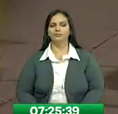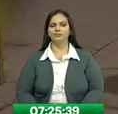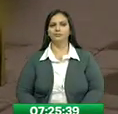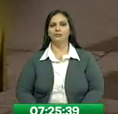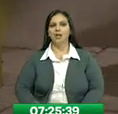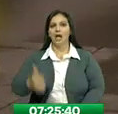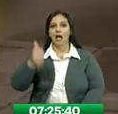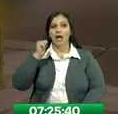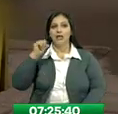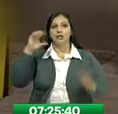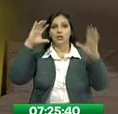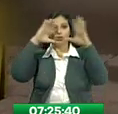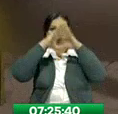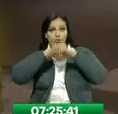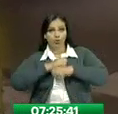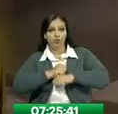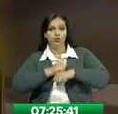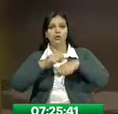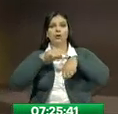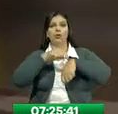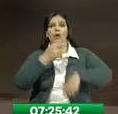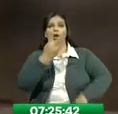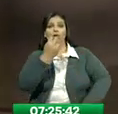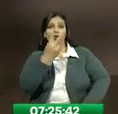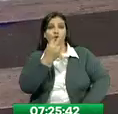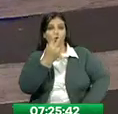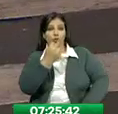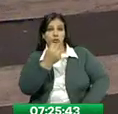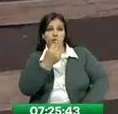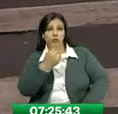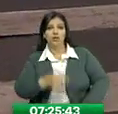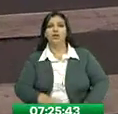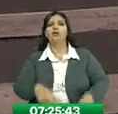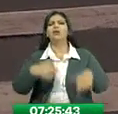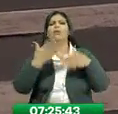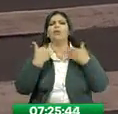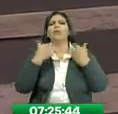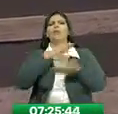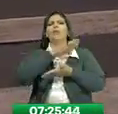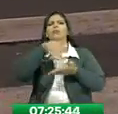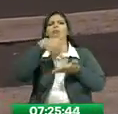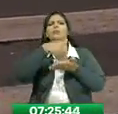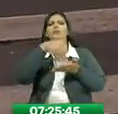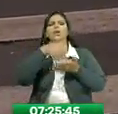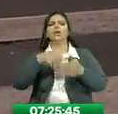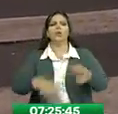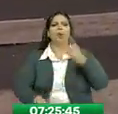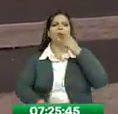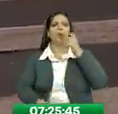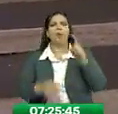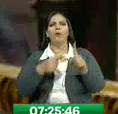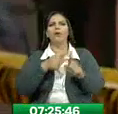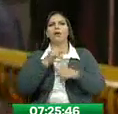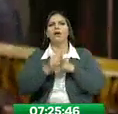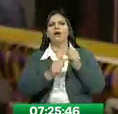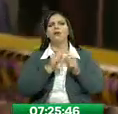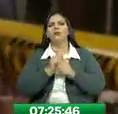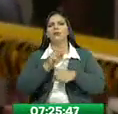Varios disparos a la altura del tórax y la cabeza acabaron con la vida de un hombre de 37